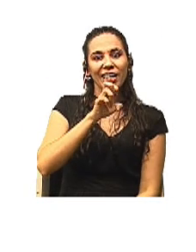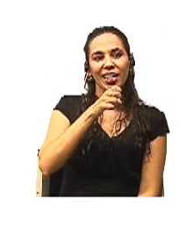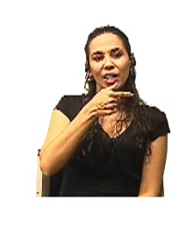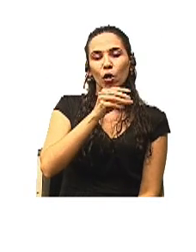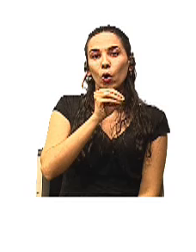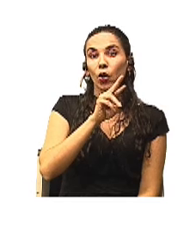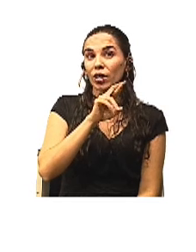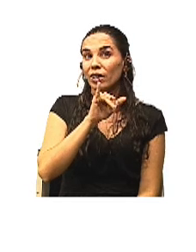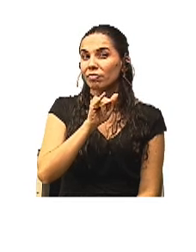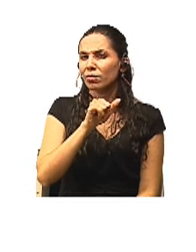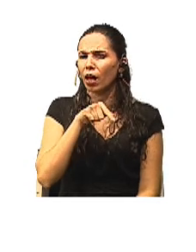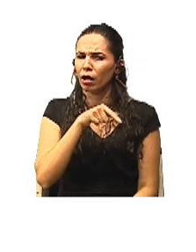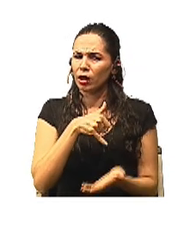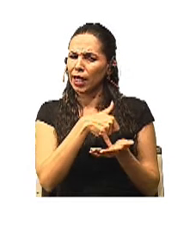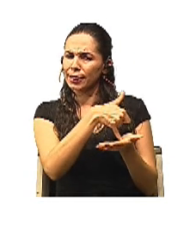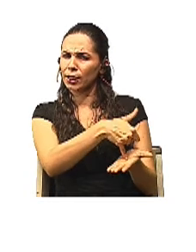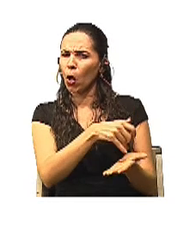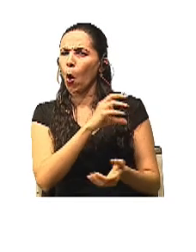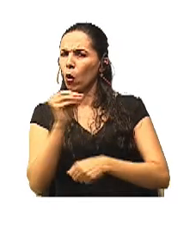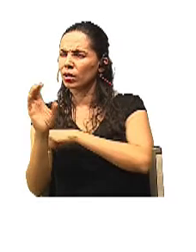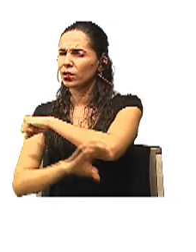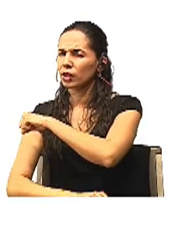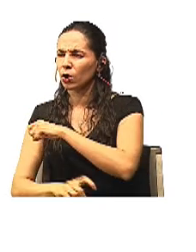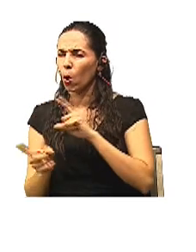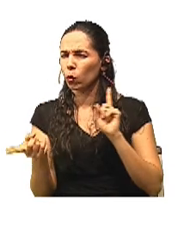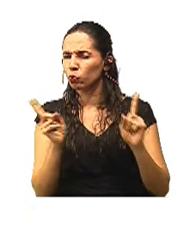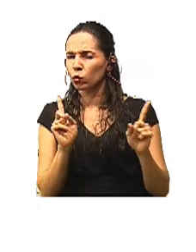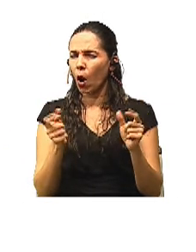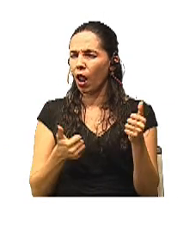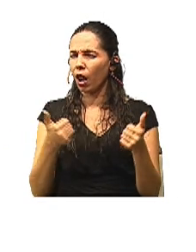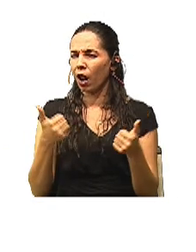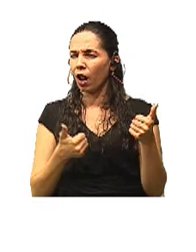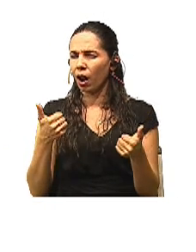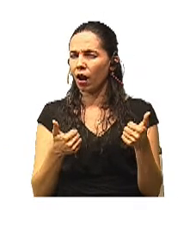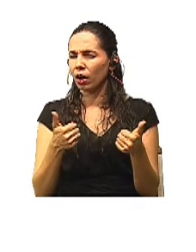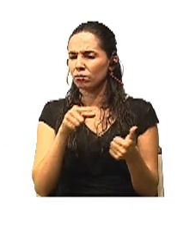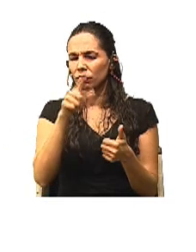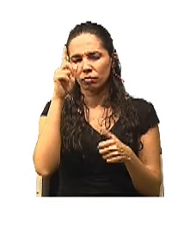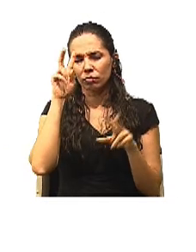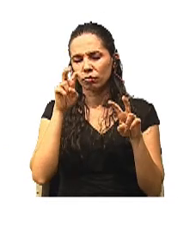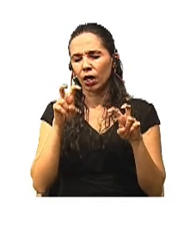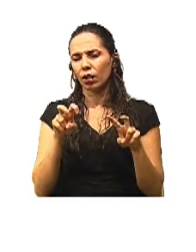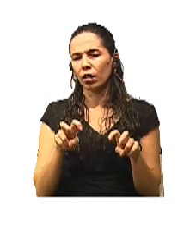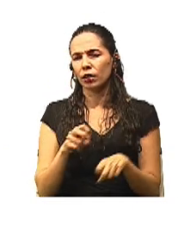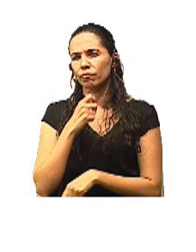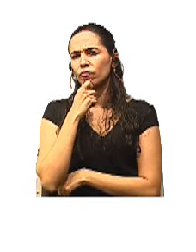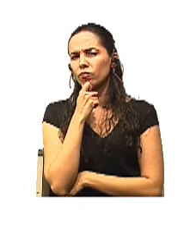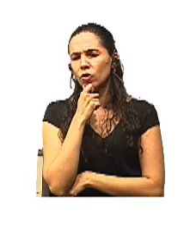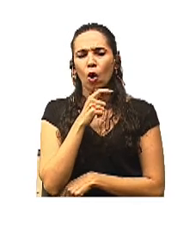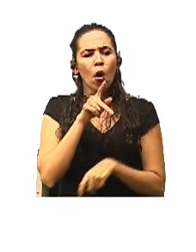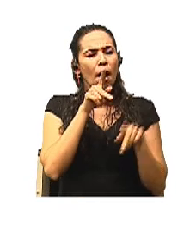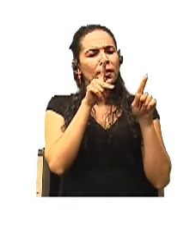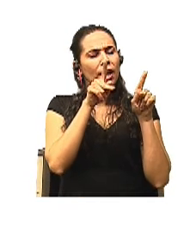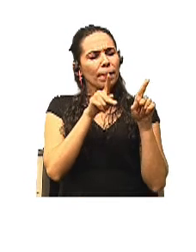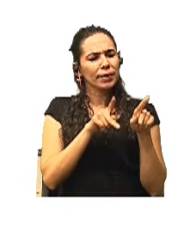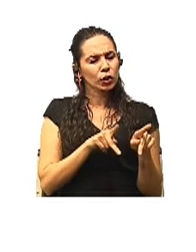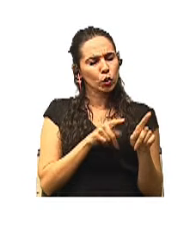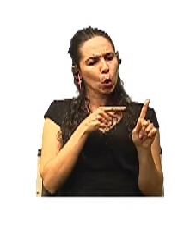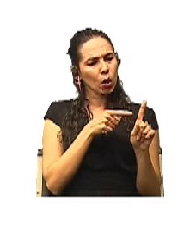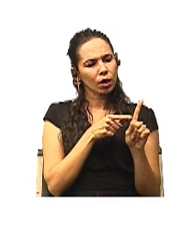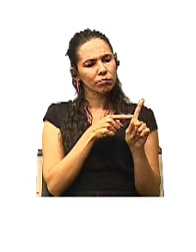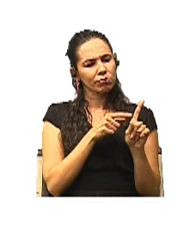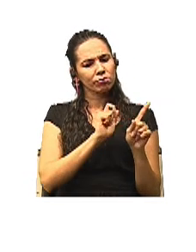una recompensa o fue un castigo? Analicen eso. Un ser humano se convierte en un